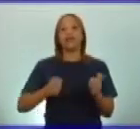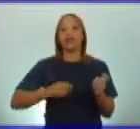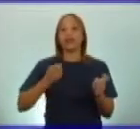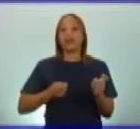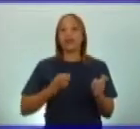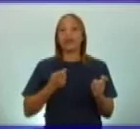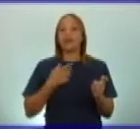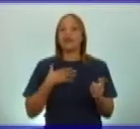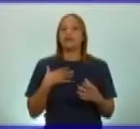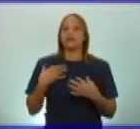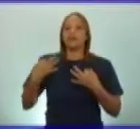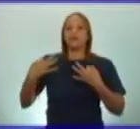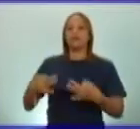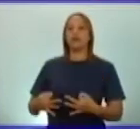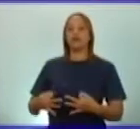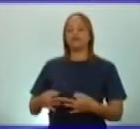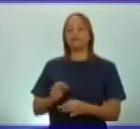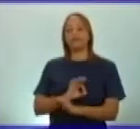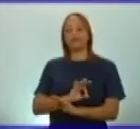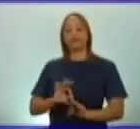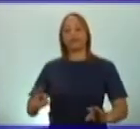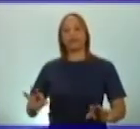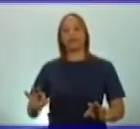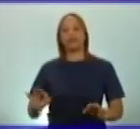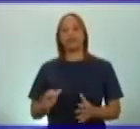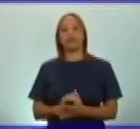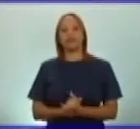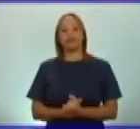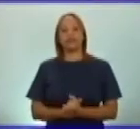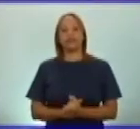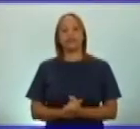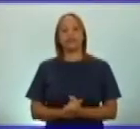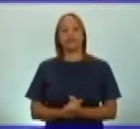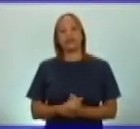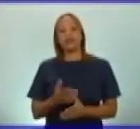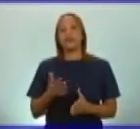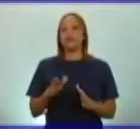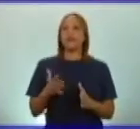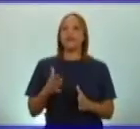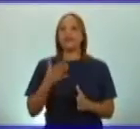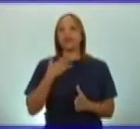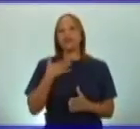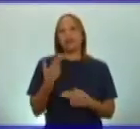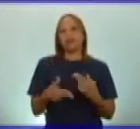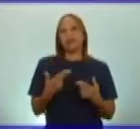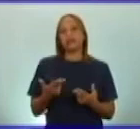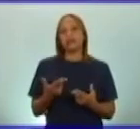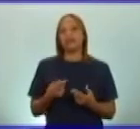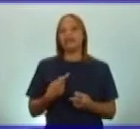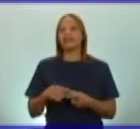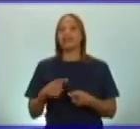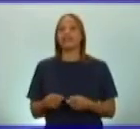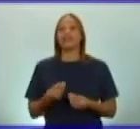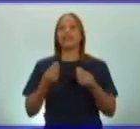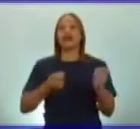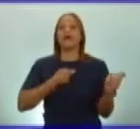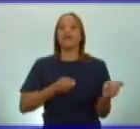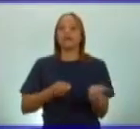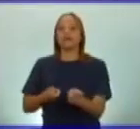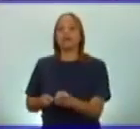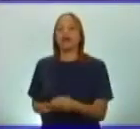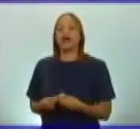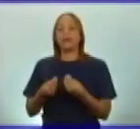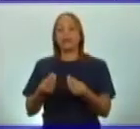una postura neutral. O sea, más bien se dedicaba a suministrar armamento para el desarrollo de la guerra a